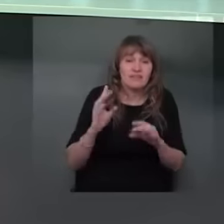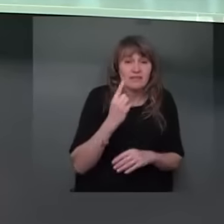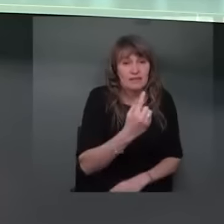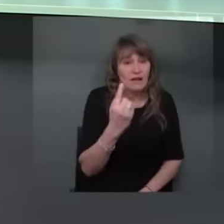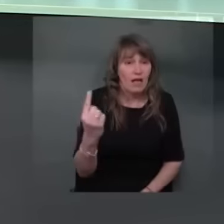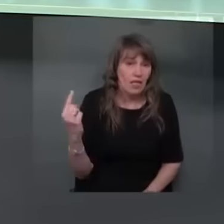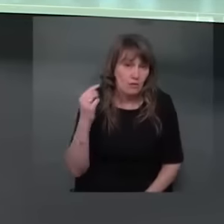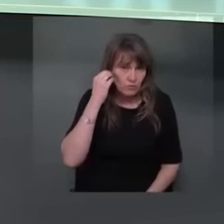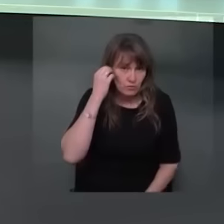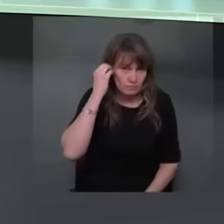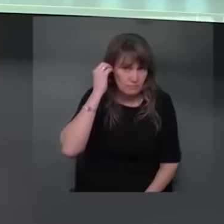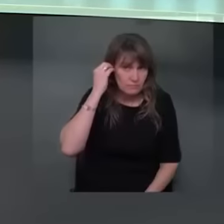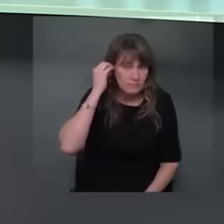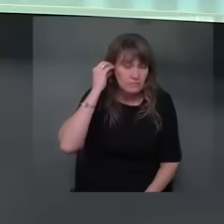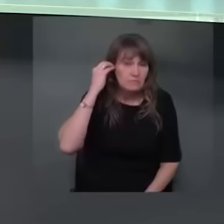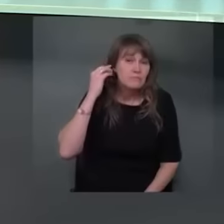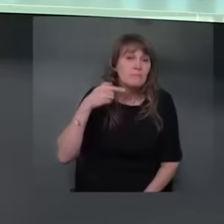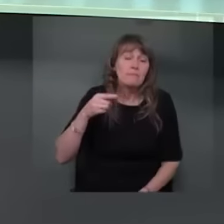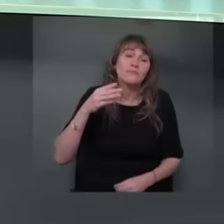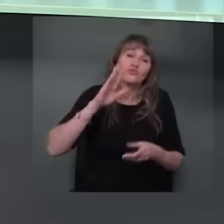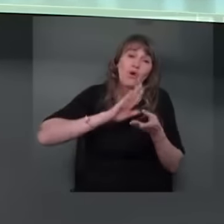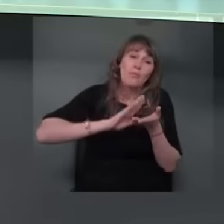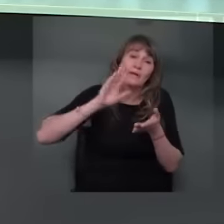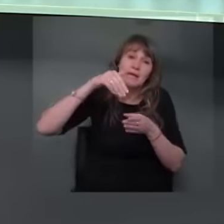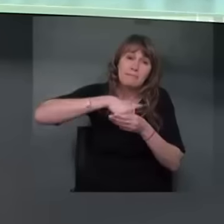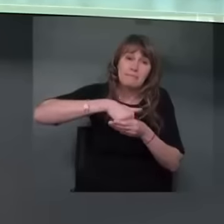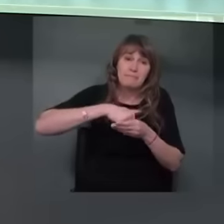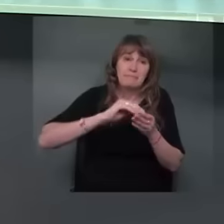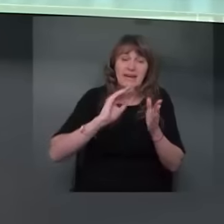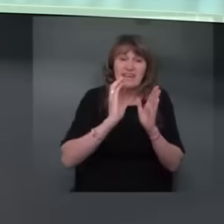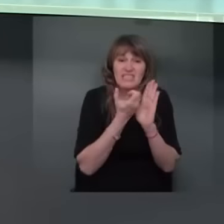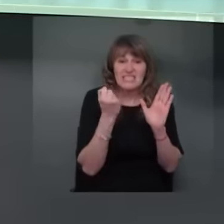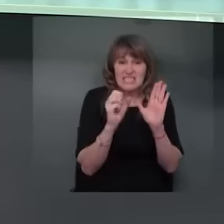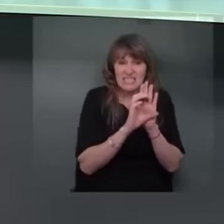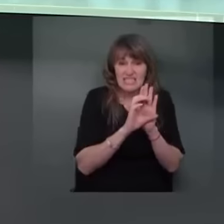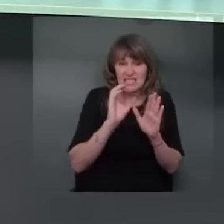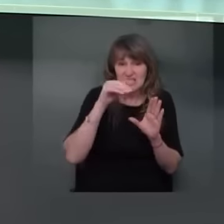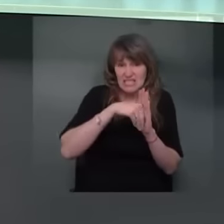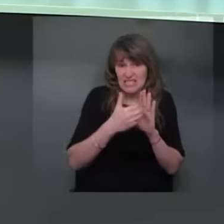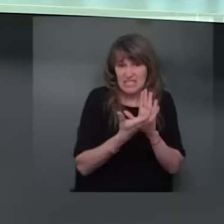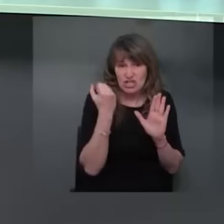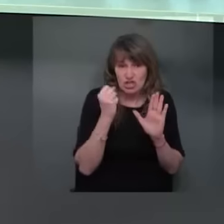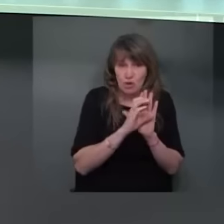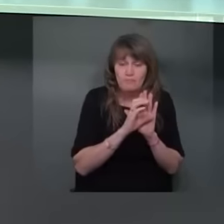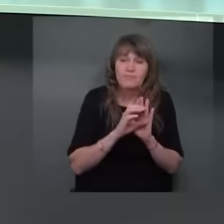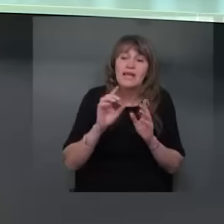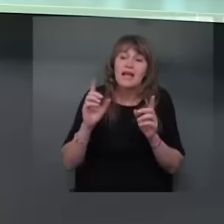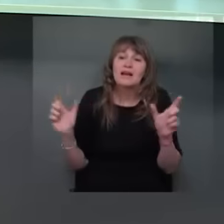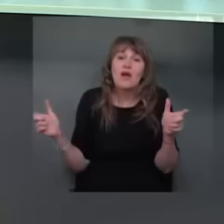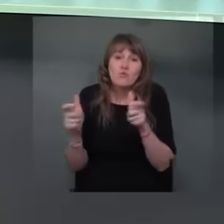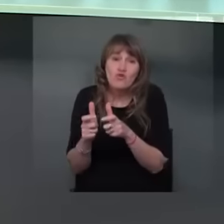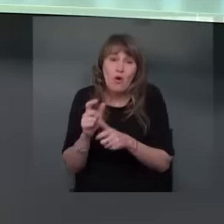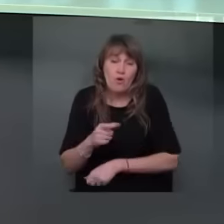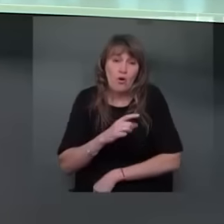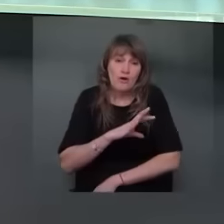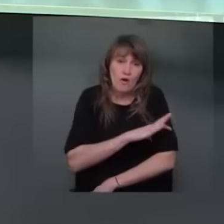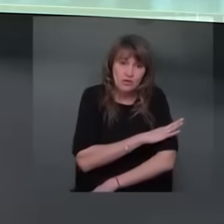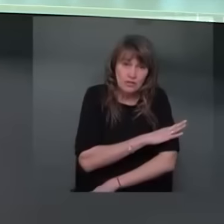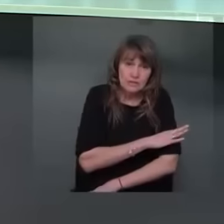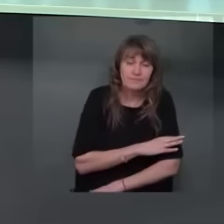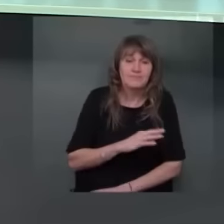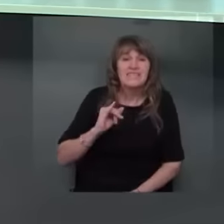justamente el plebiscito que se viene y esto lo dijo luego de una reunión que mantuvo con el candidato presidencial orsi y con la candidata a la